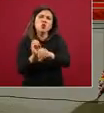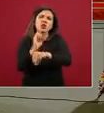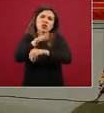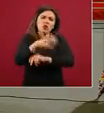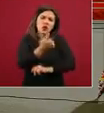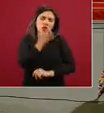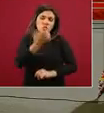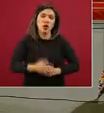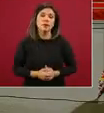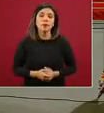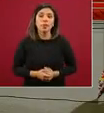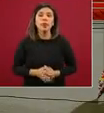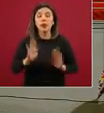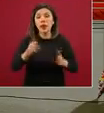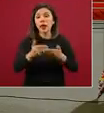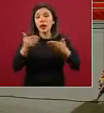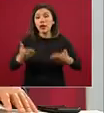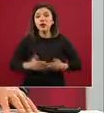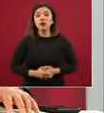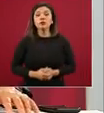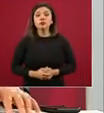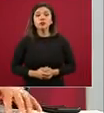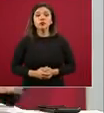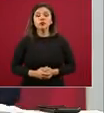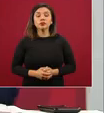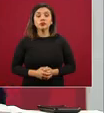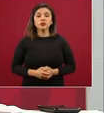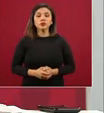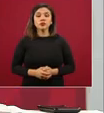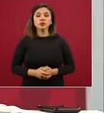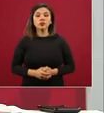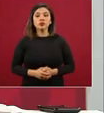inscribirse. Ahora bien, desde que llegamos